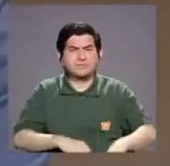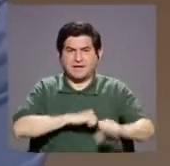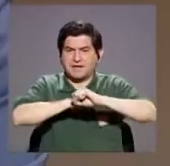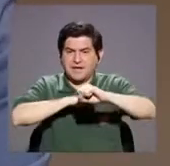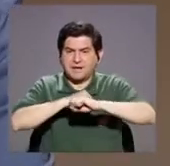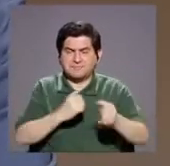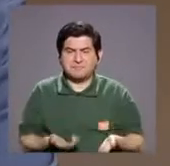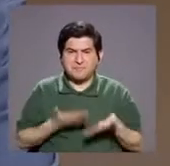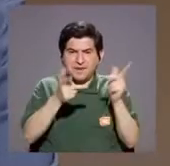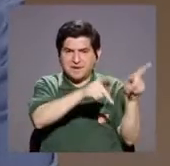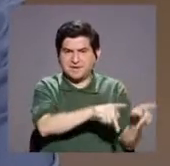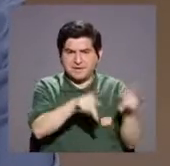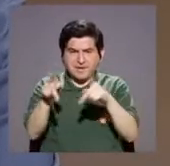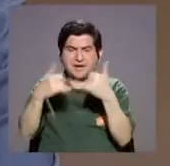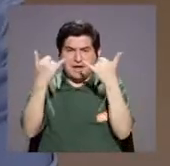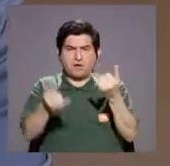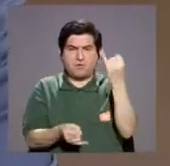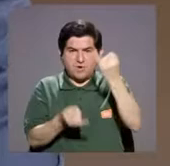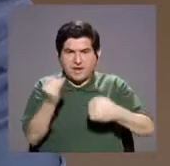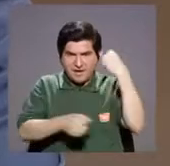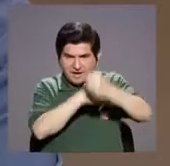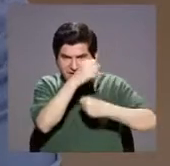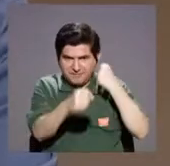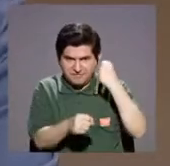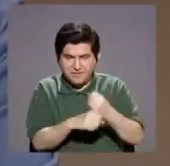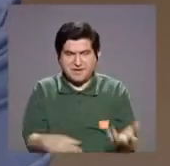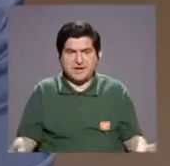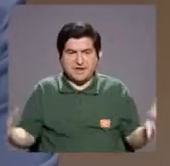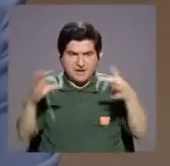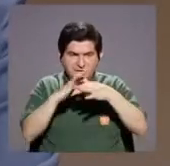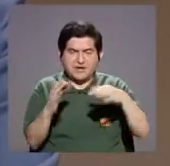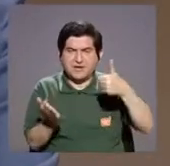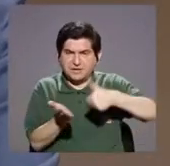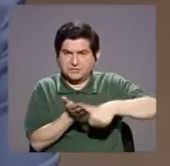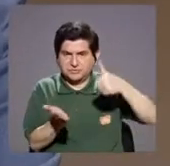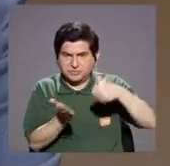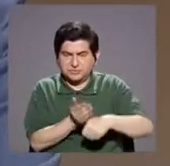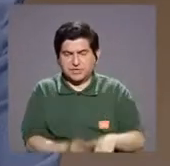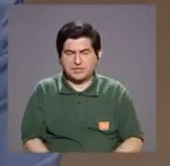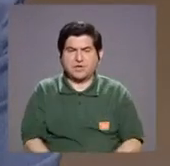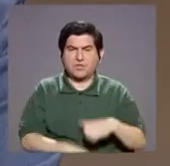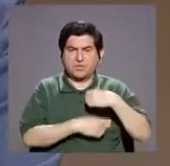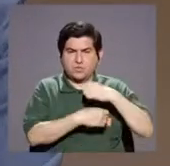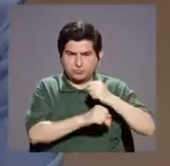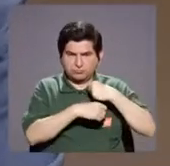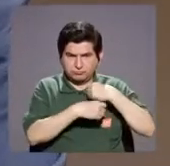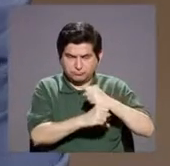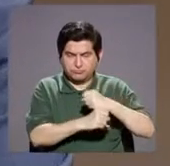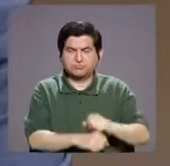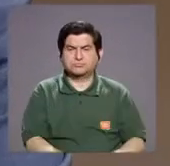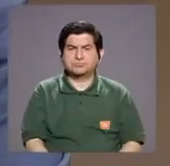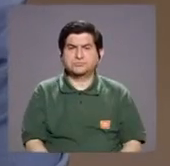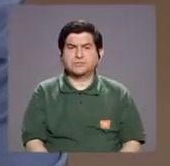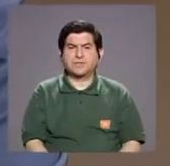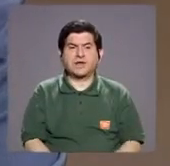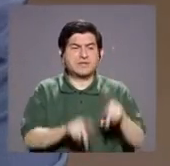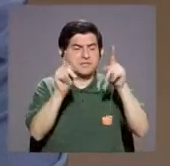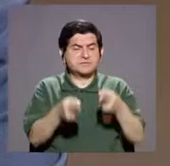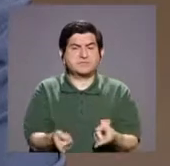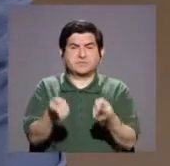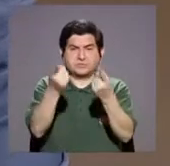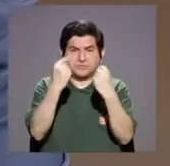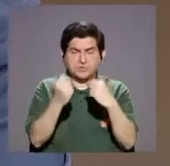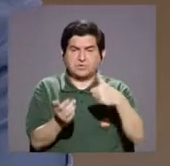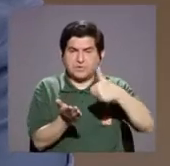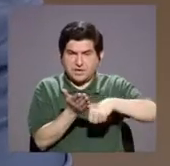tenemos que ofrecerle a la ciudadanía ahora a finales de este año a propósito de esa elección que es la municipal que tienen que ver con a la gente al voto